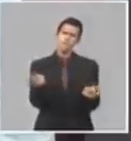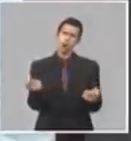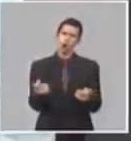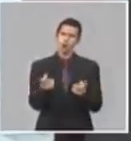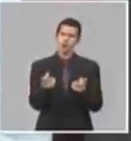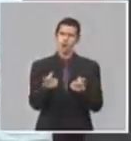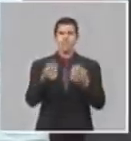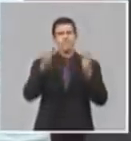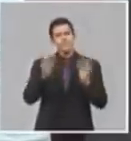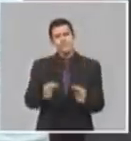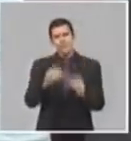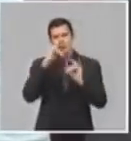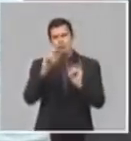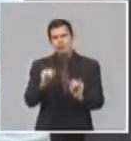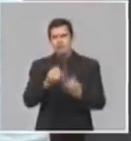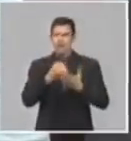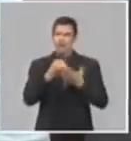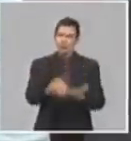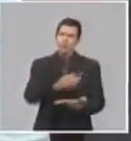inseguridad.